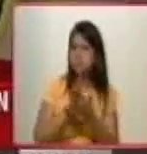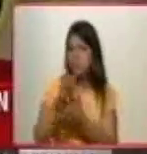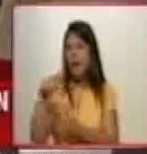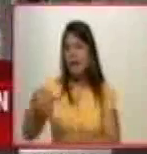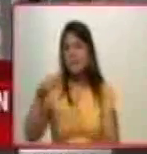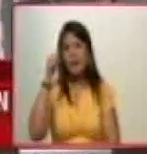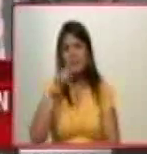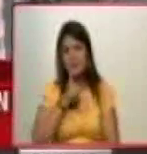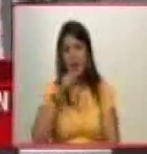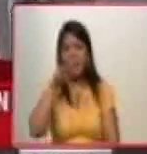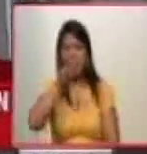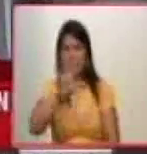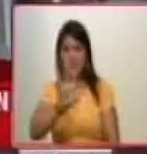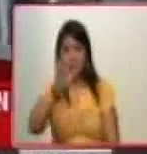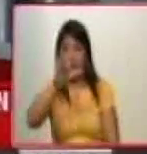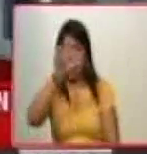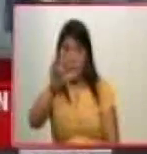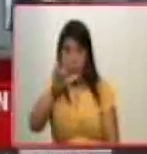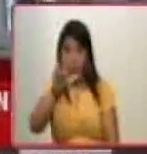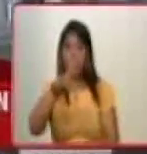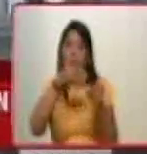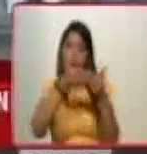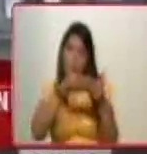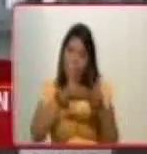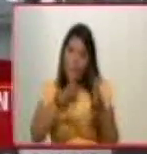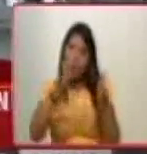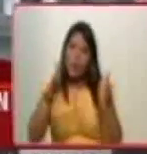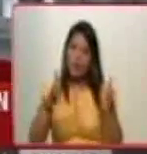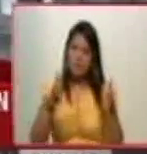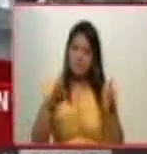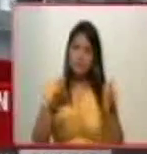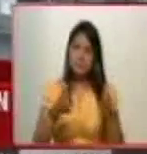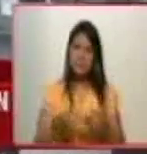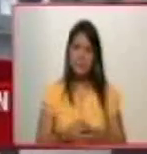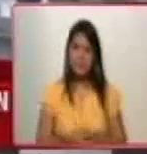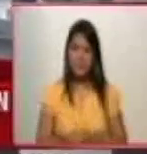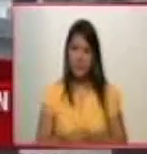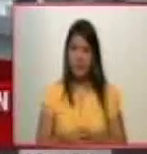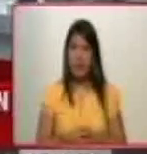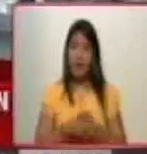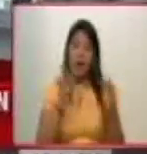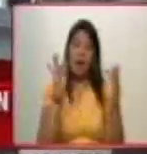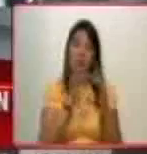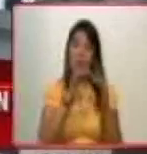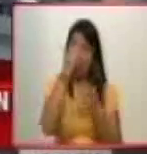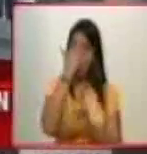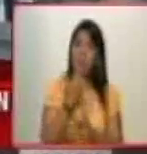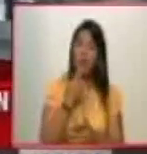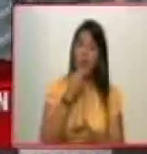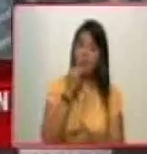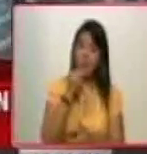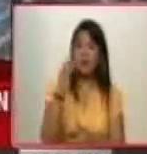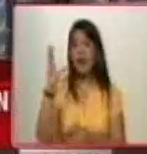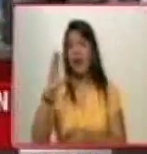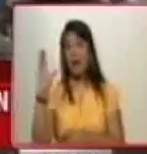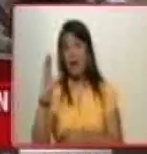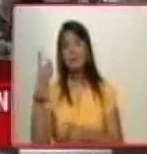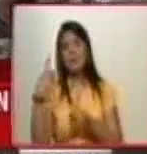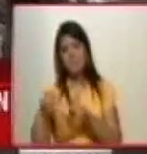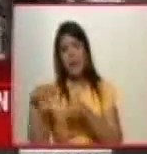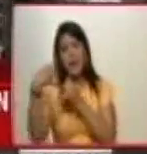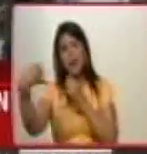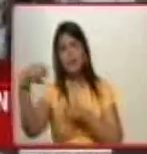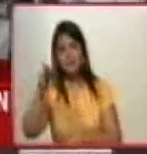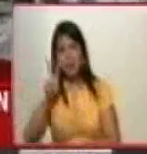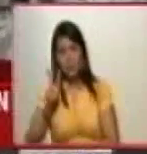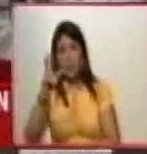sábado 25 de julio ya habremos liberado tanto la vía que conecta a Los Teques con Caracas como toda la vía 2 del